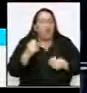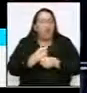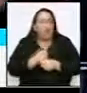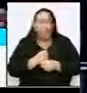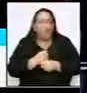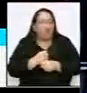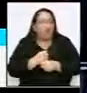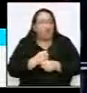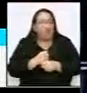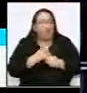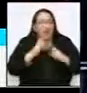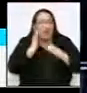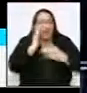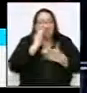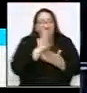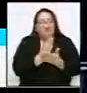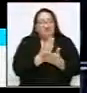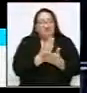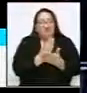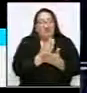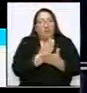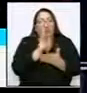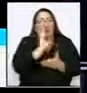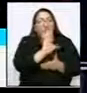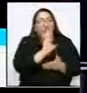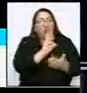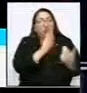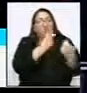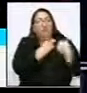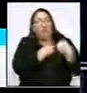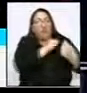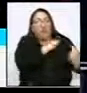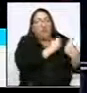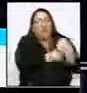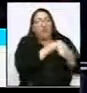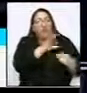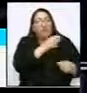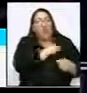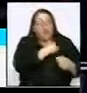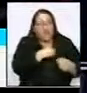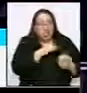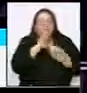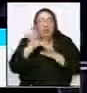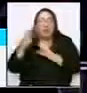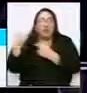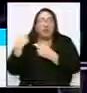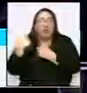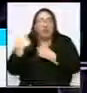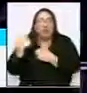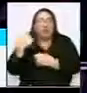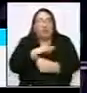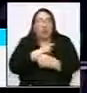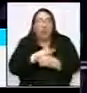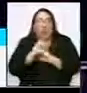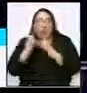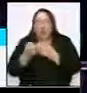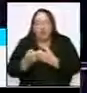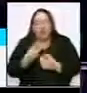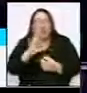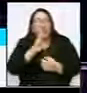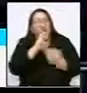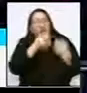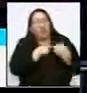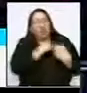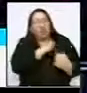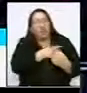forma restrictiva. Esos son principios universales del derecho constitucional. Si esto